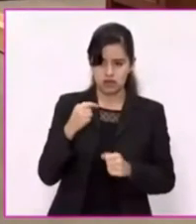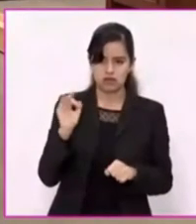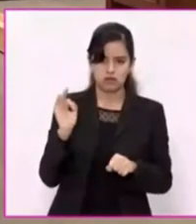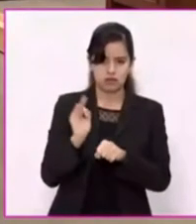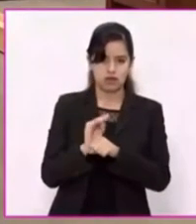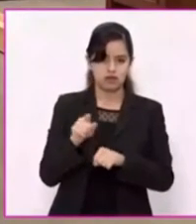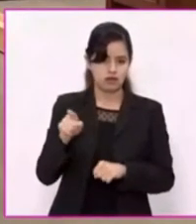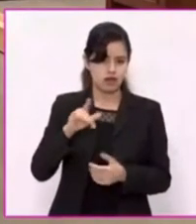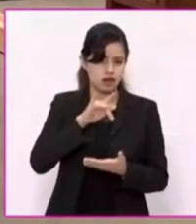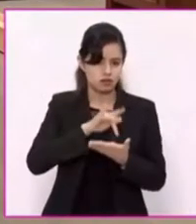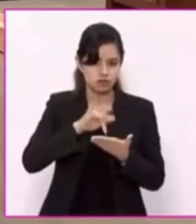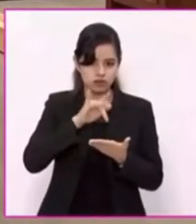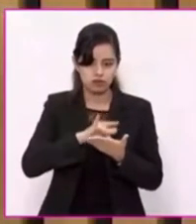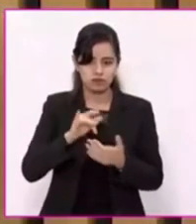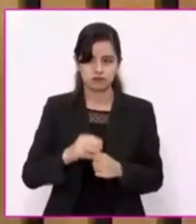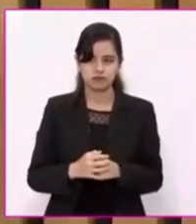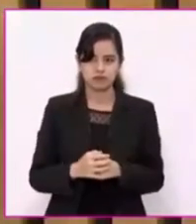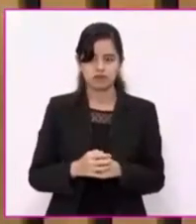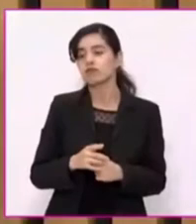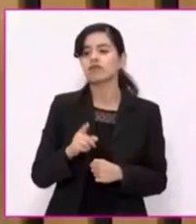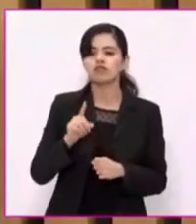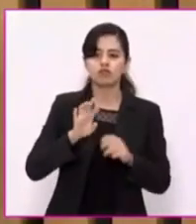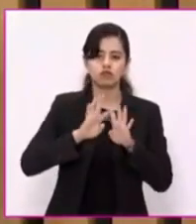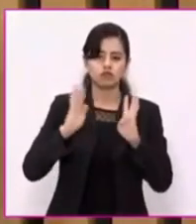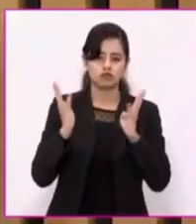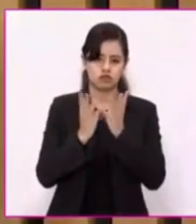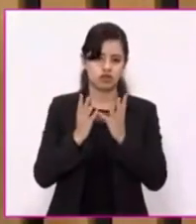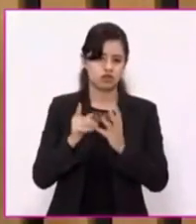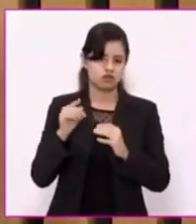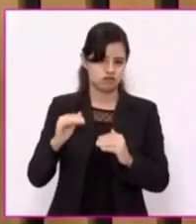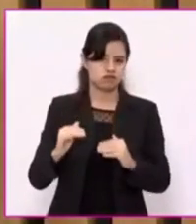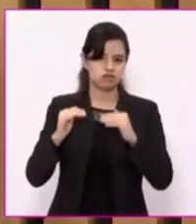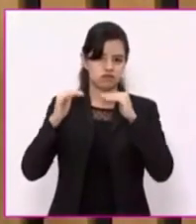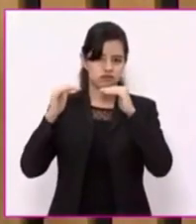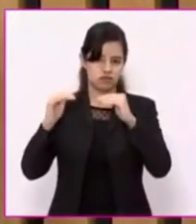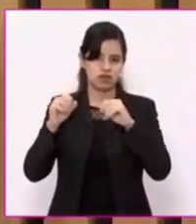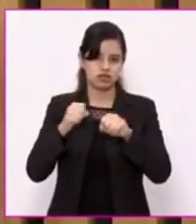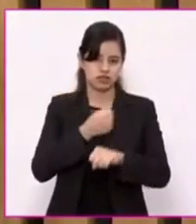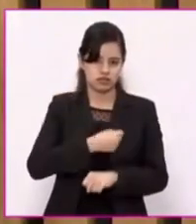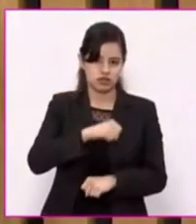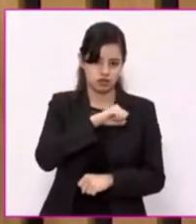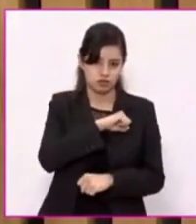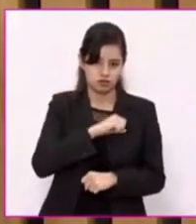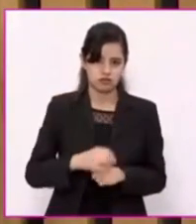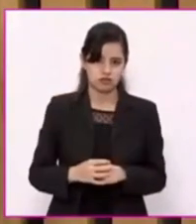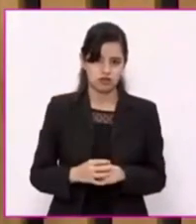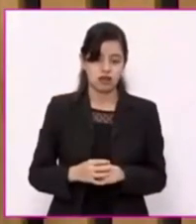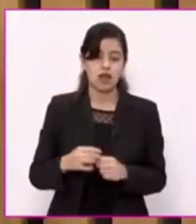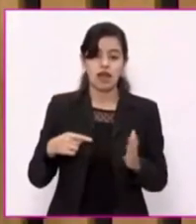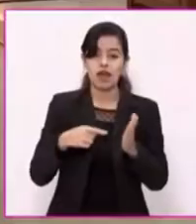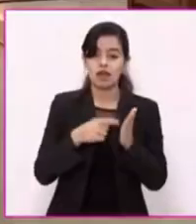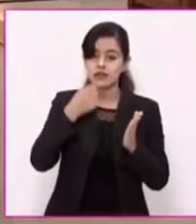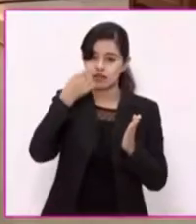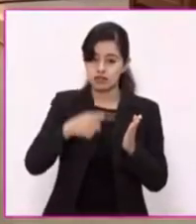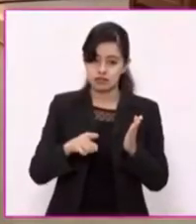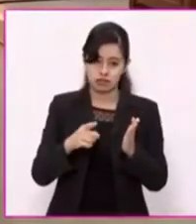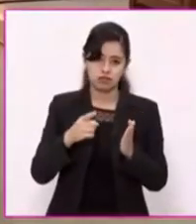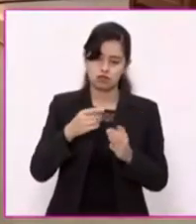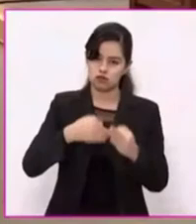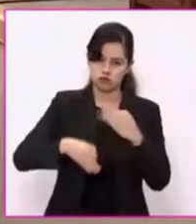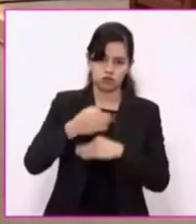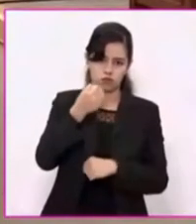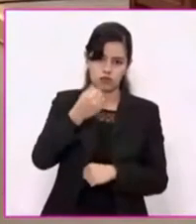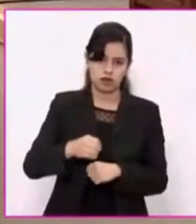por un Consejo Honorario de Salud, y establece el uso obligatorio permanente